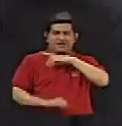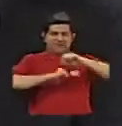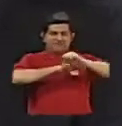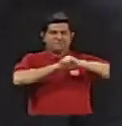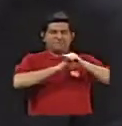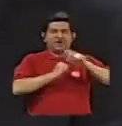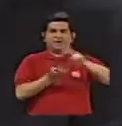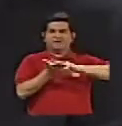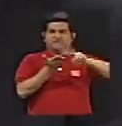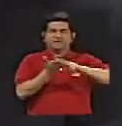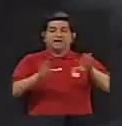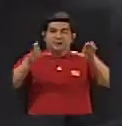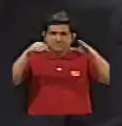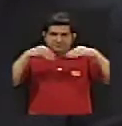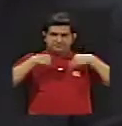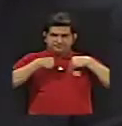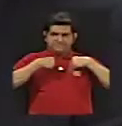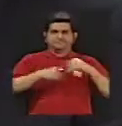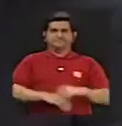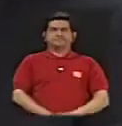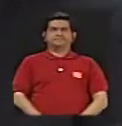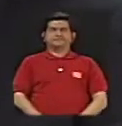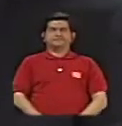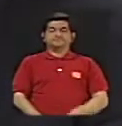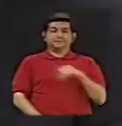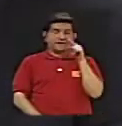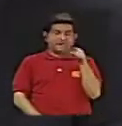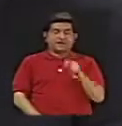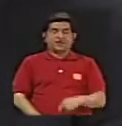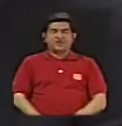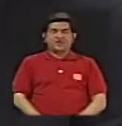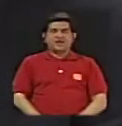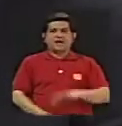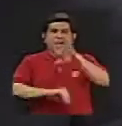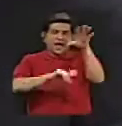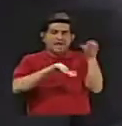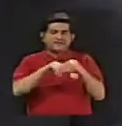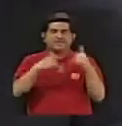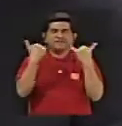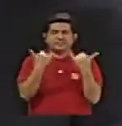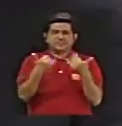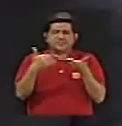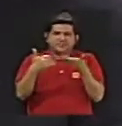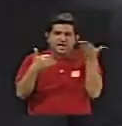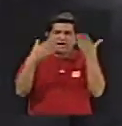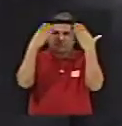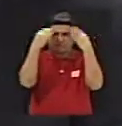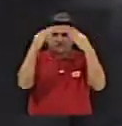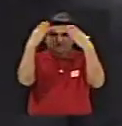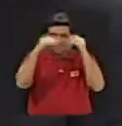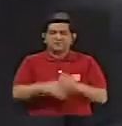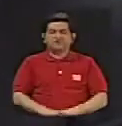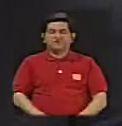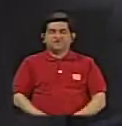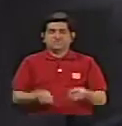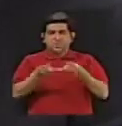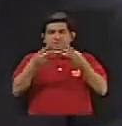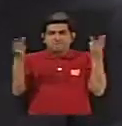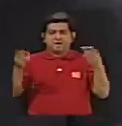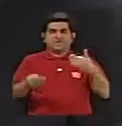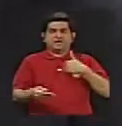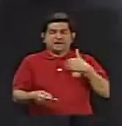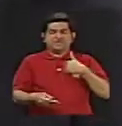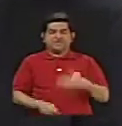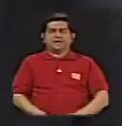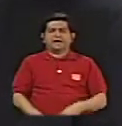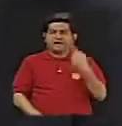Nacional, reconoció que se había sumado a los elementos y a la información, a los insumos que se tomaron